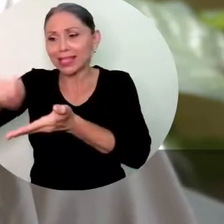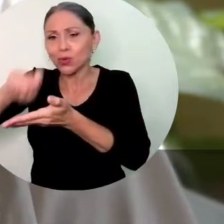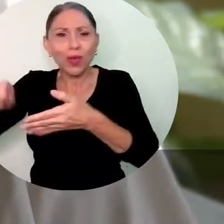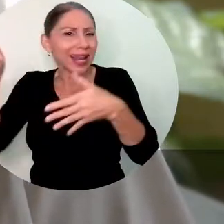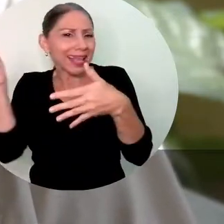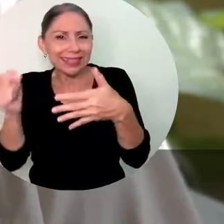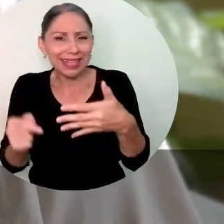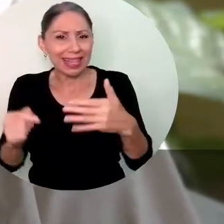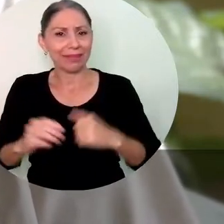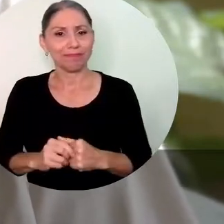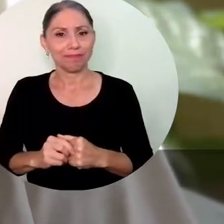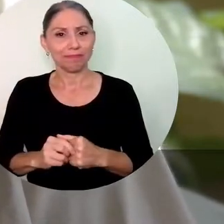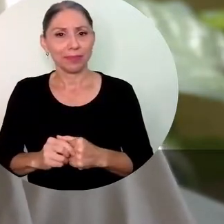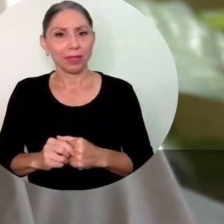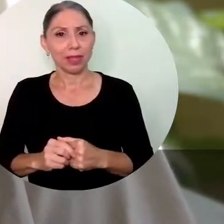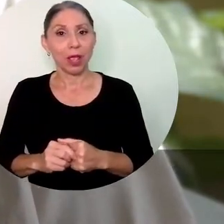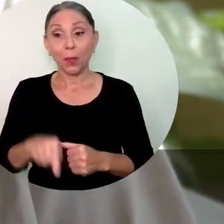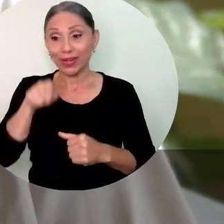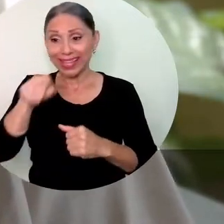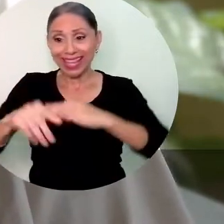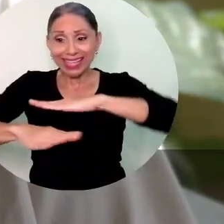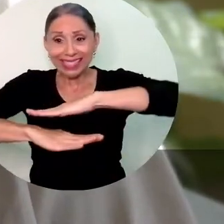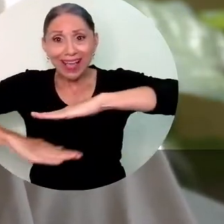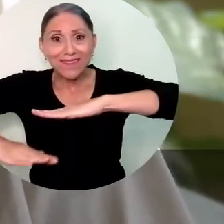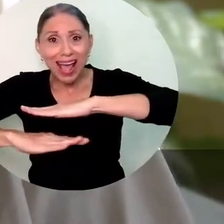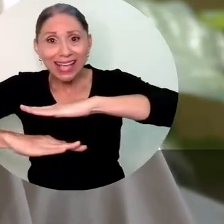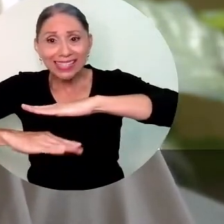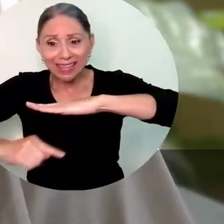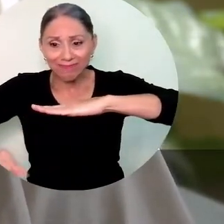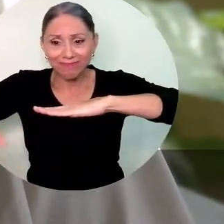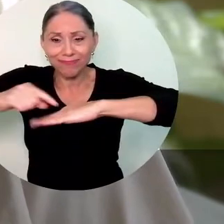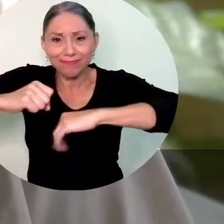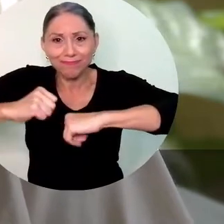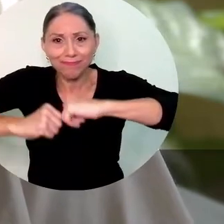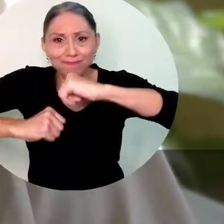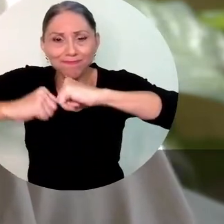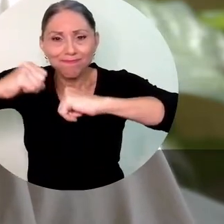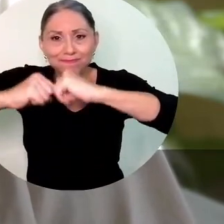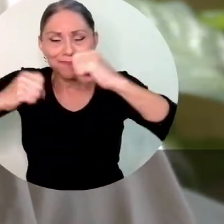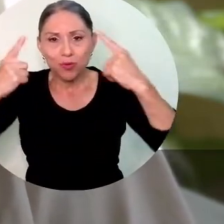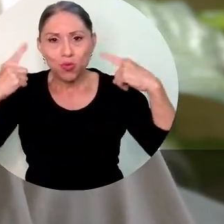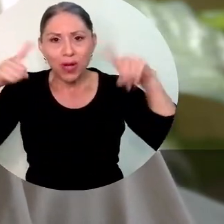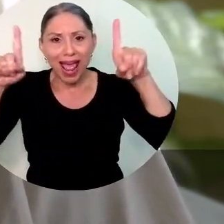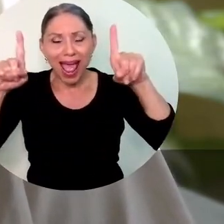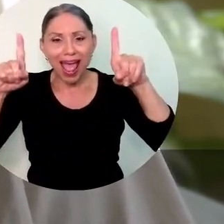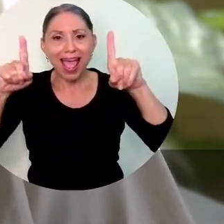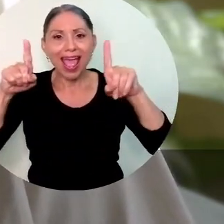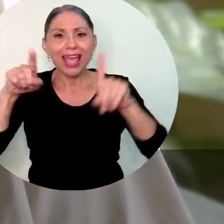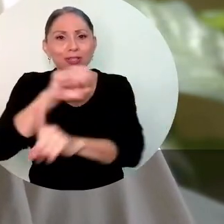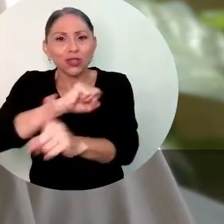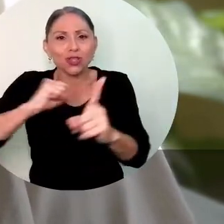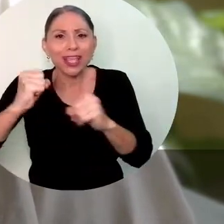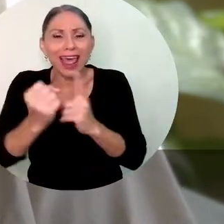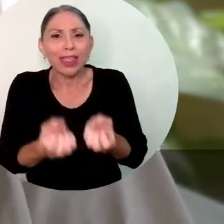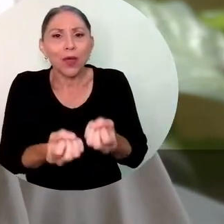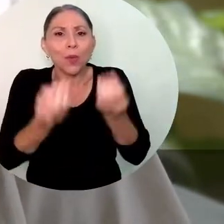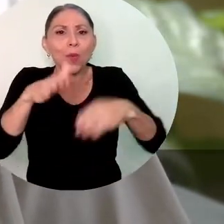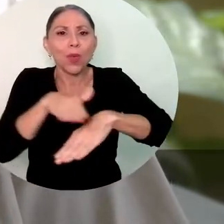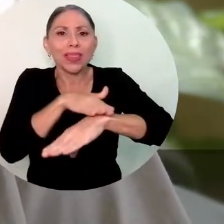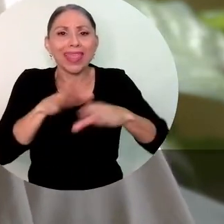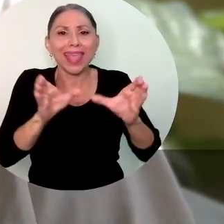etcétera, ¿no? Porque es sobre esa base que se podrá ir creando esa